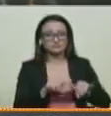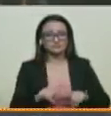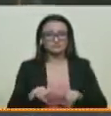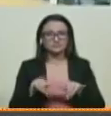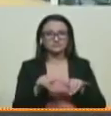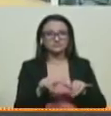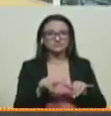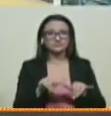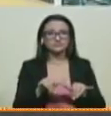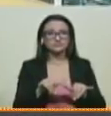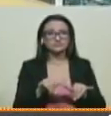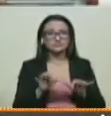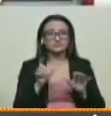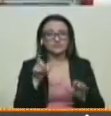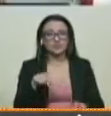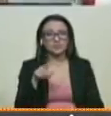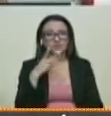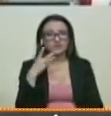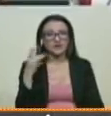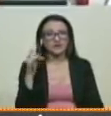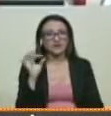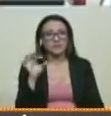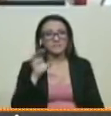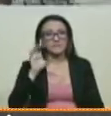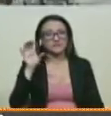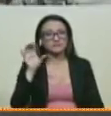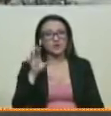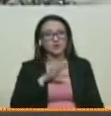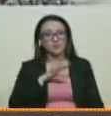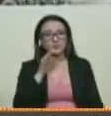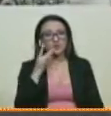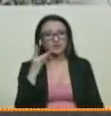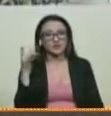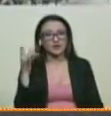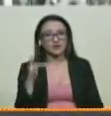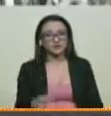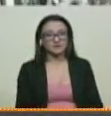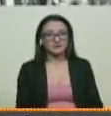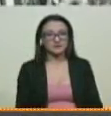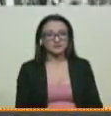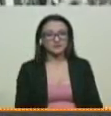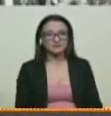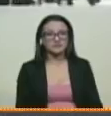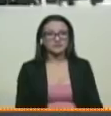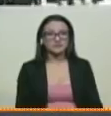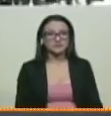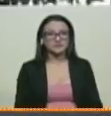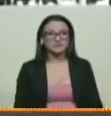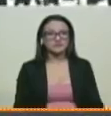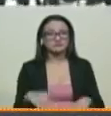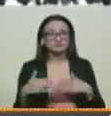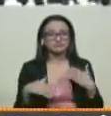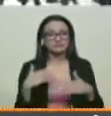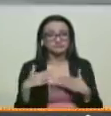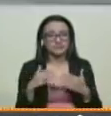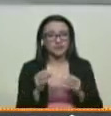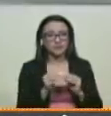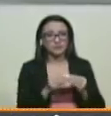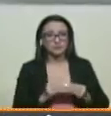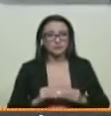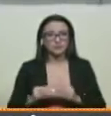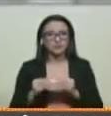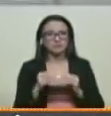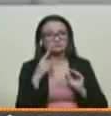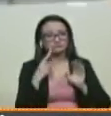del arquitecto Scarpa, que ha sido declarada patrimonio por Italia, de modo que está bajo un proceso de recuperación que también